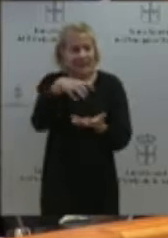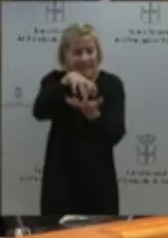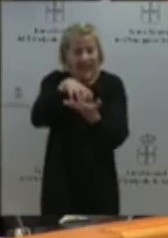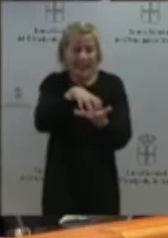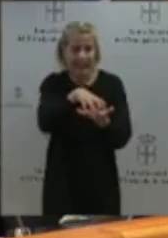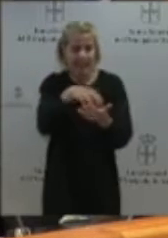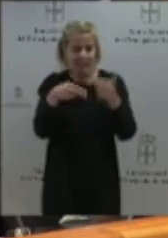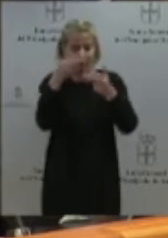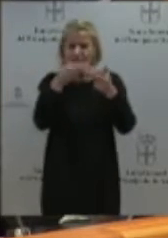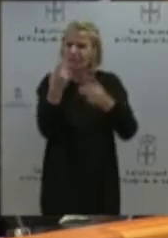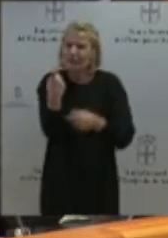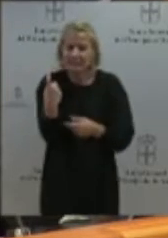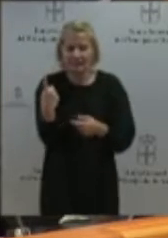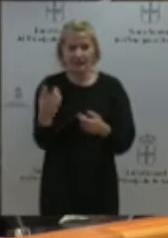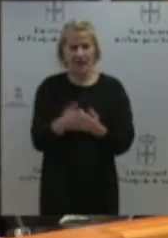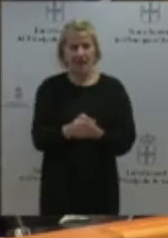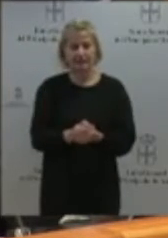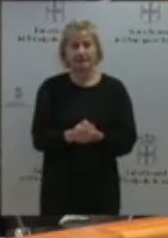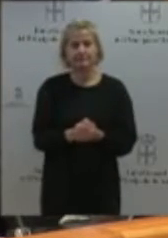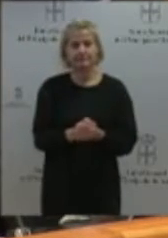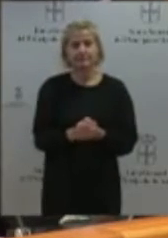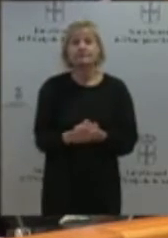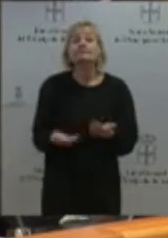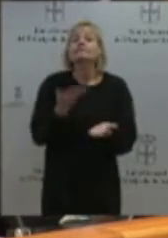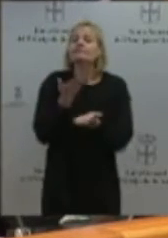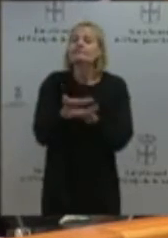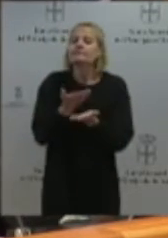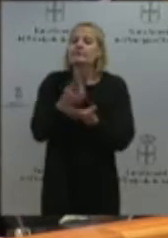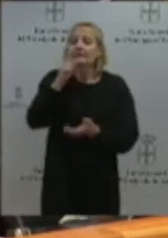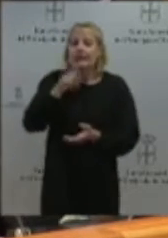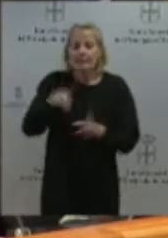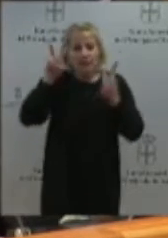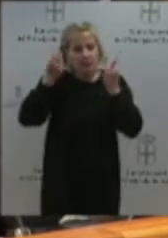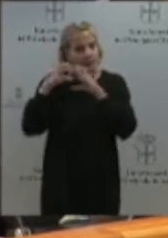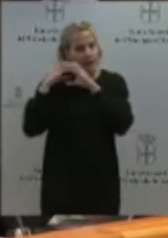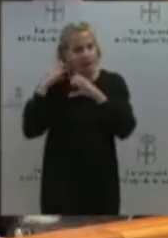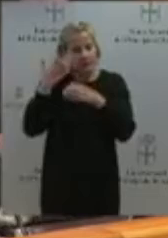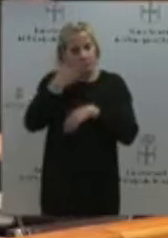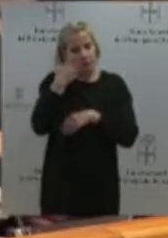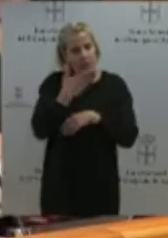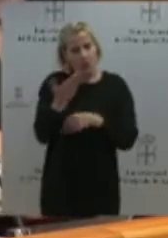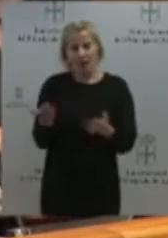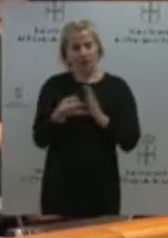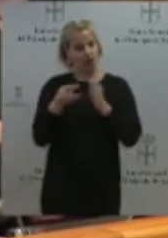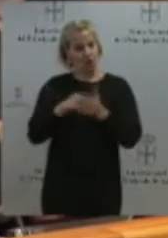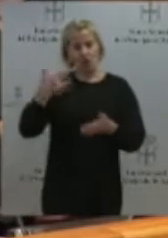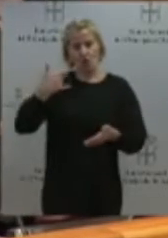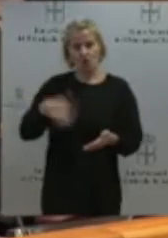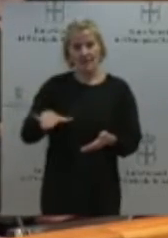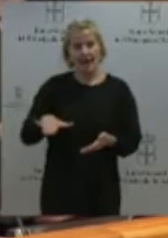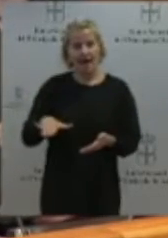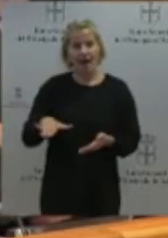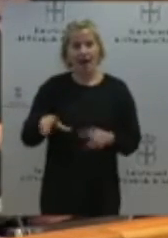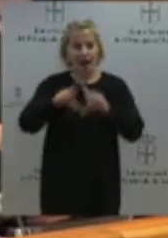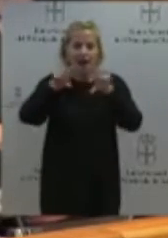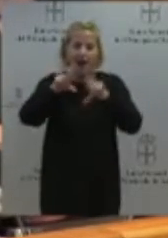dónde ir, que arreglemos la situación del transporte escolar. No puede ser que al final dependamos de una empresa privada o de una gran empresa privada, no,